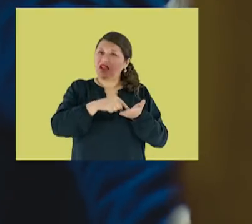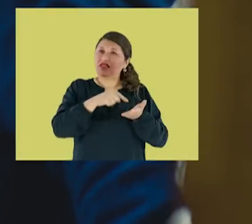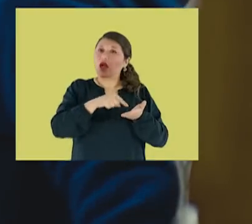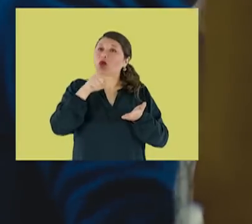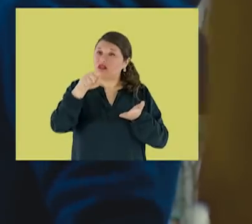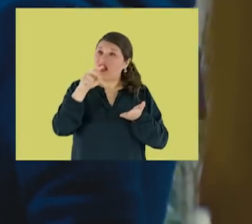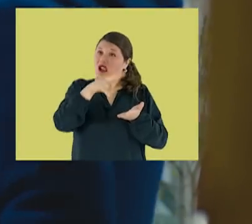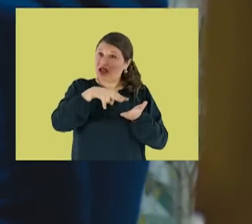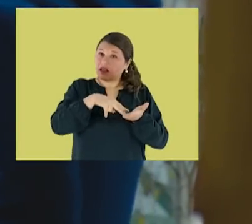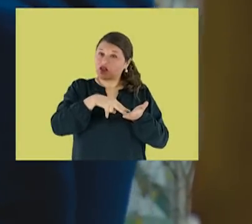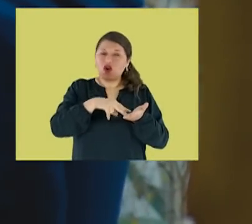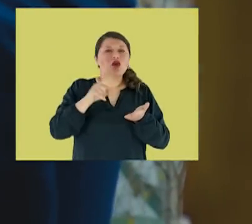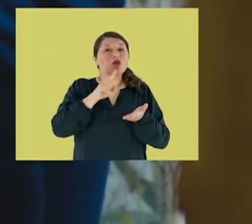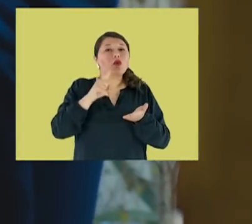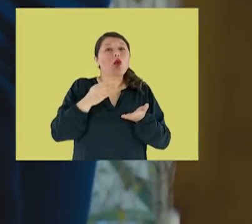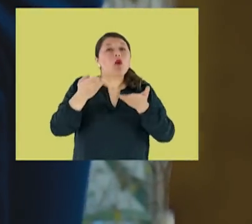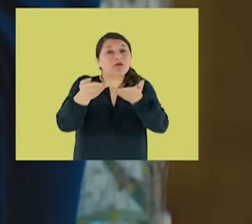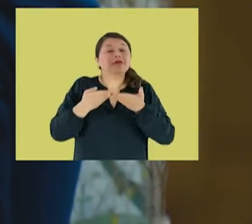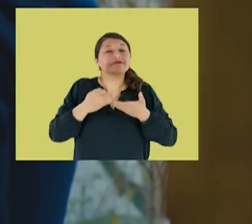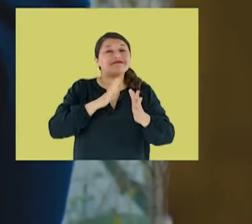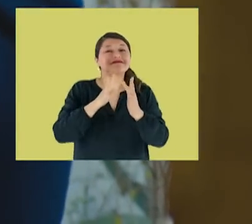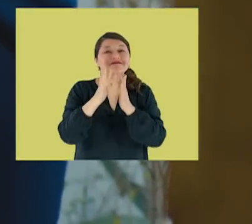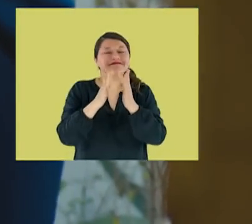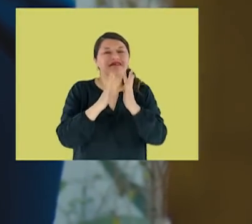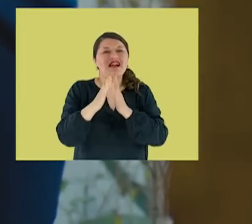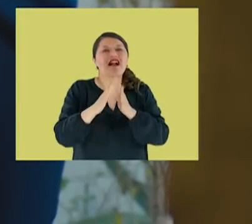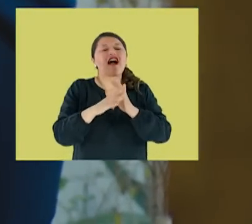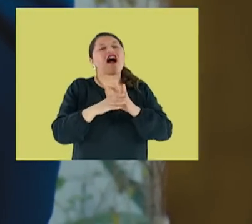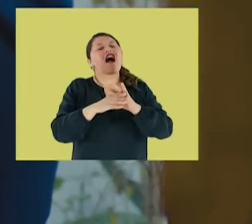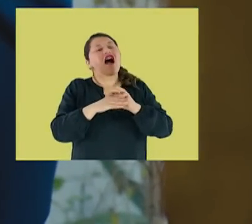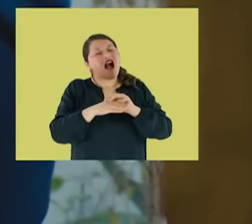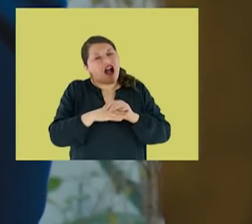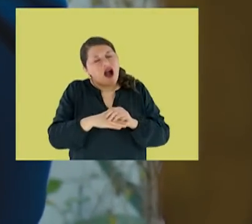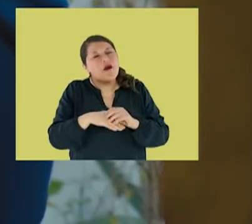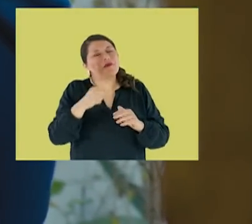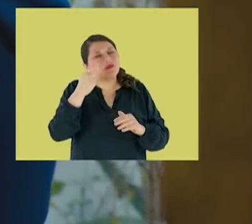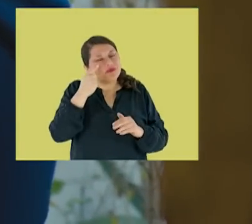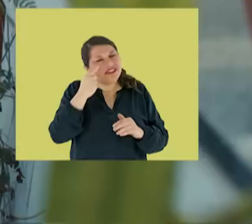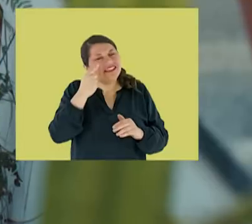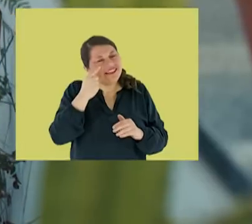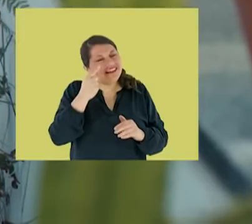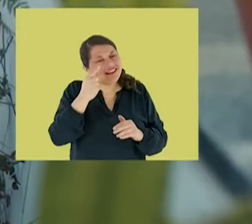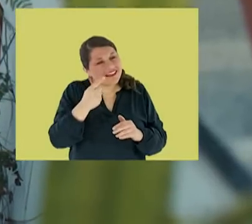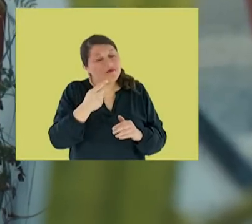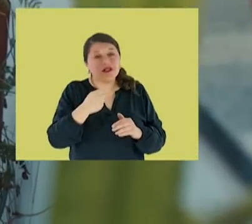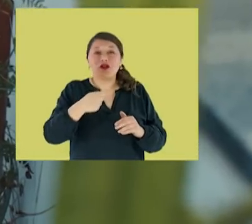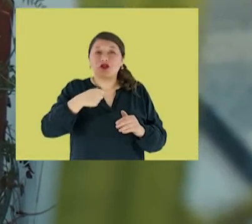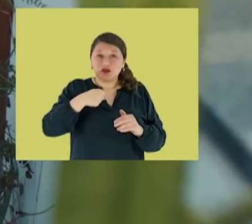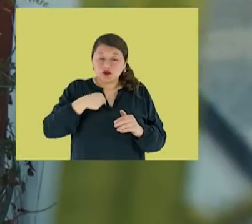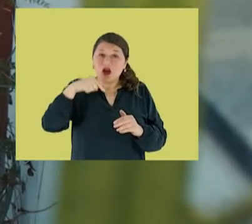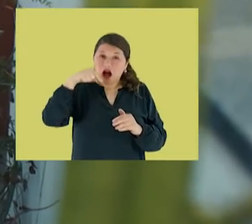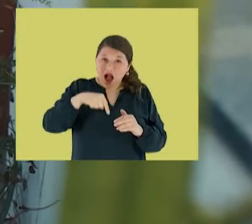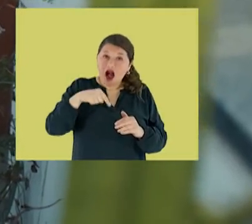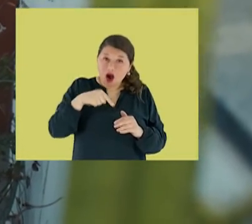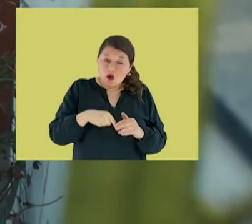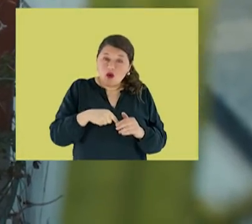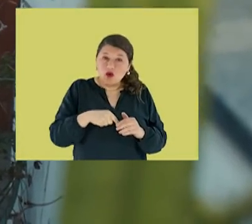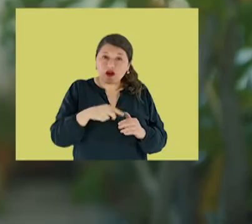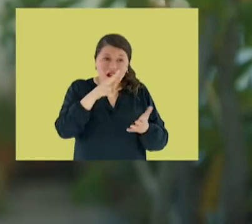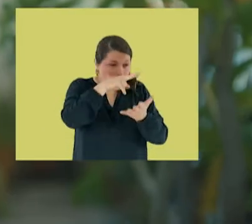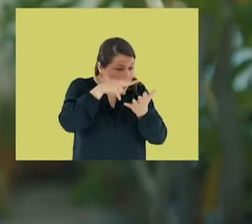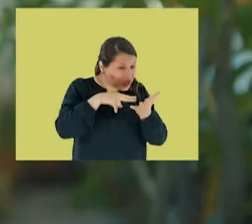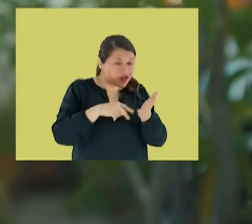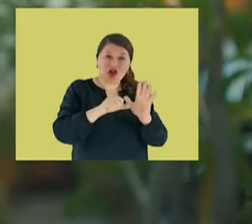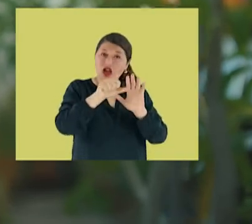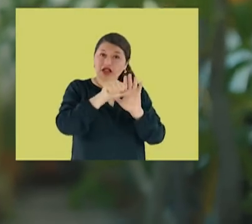vecina. ¿Va? ¿Y esta vecina la está leyendo? No, le llega, me la dieron en la feria. Mire lo que es la vida. Sí. Sí, yo